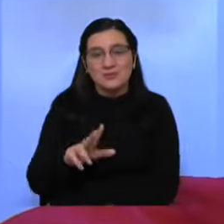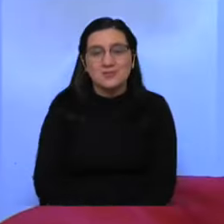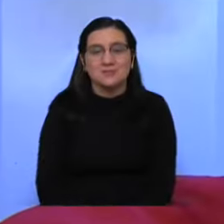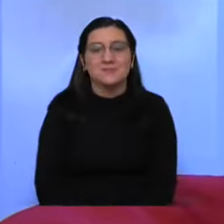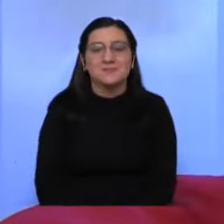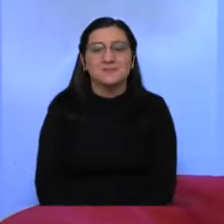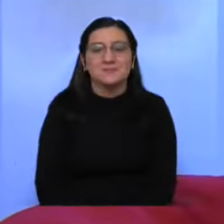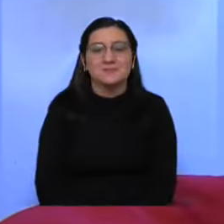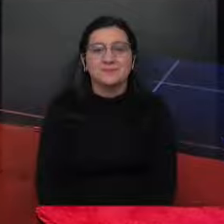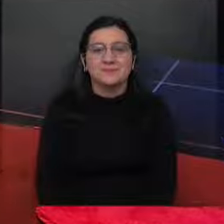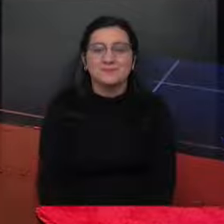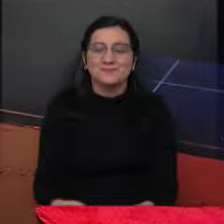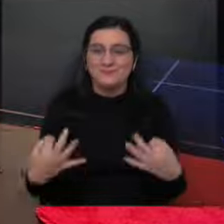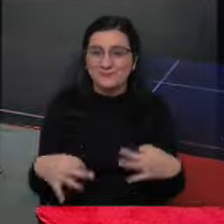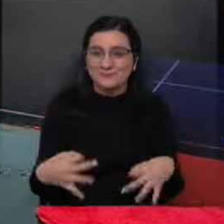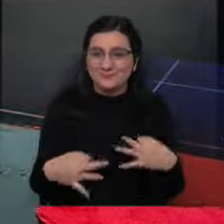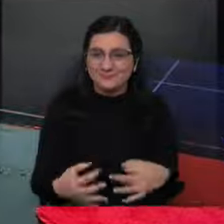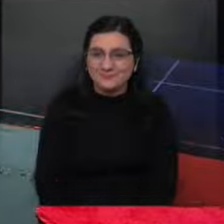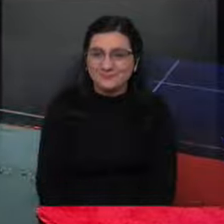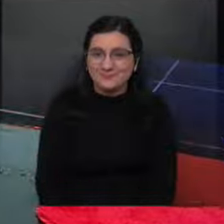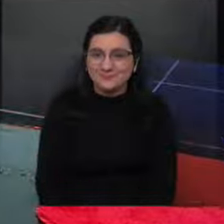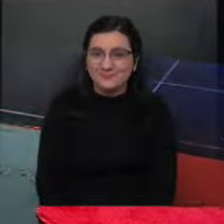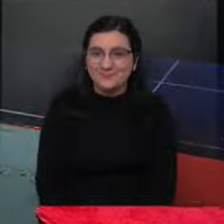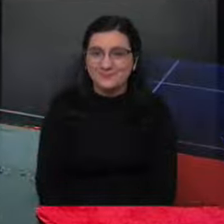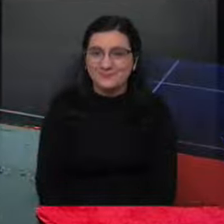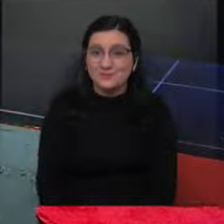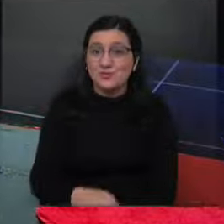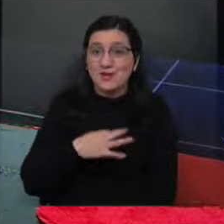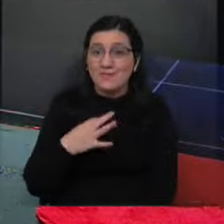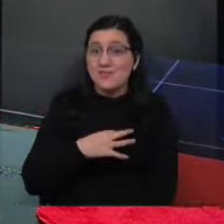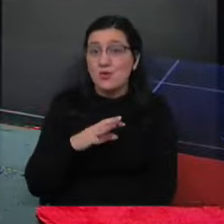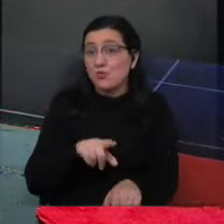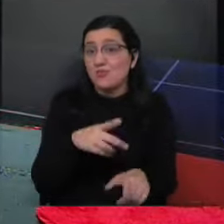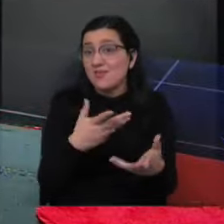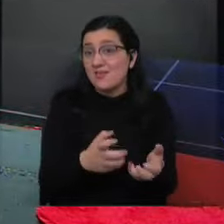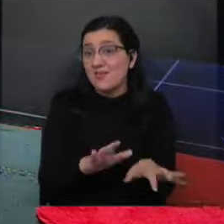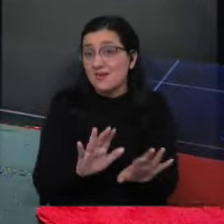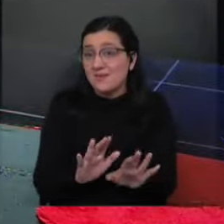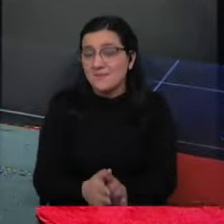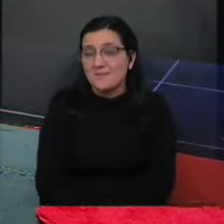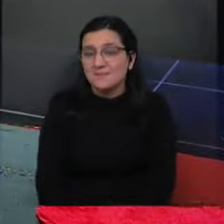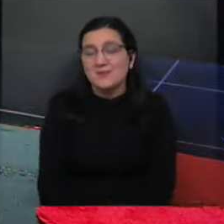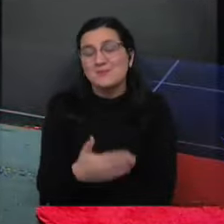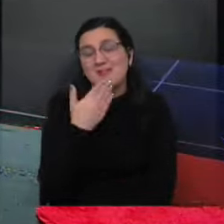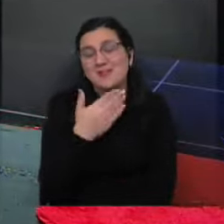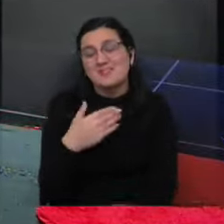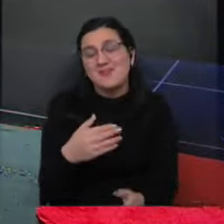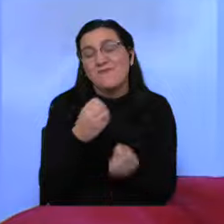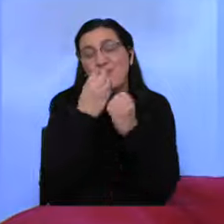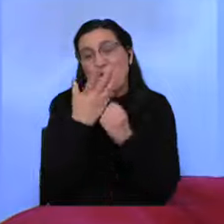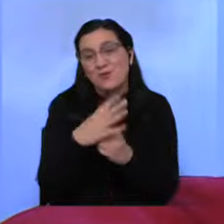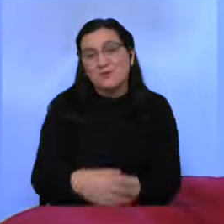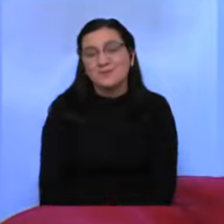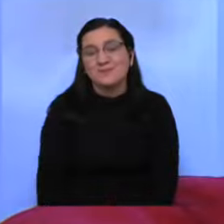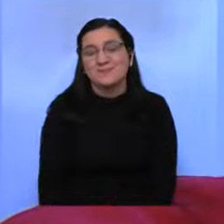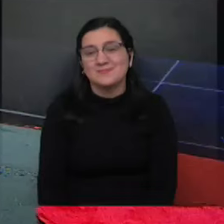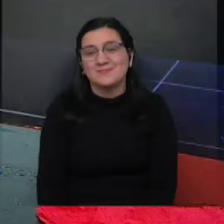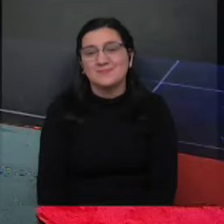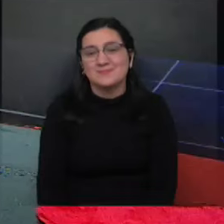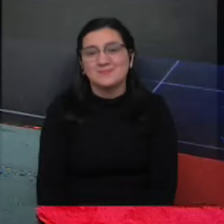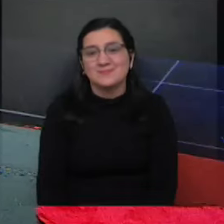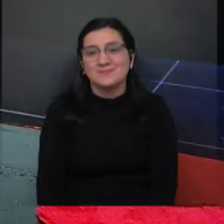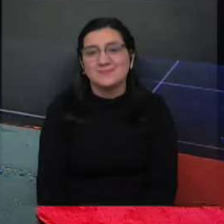09199 correcto sobre nuestra cocina sobre lo que quieran flor s una amiga